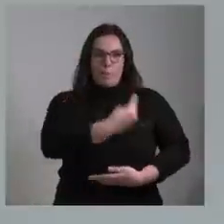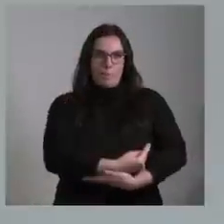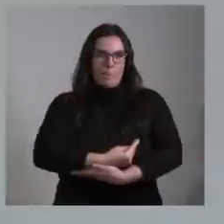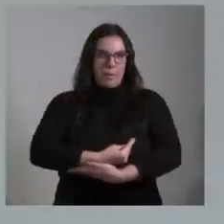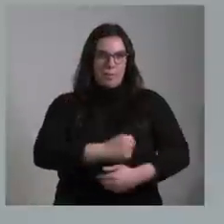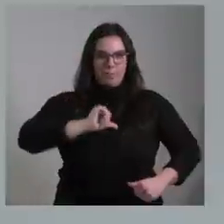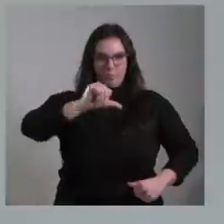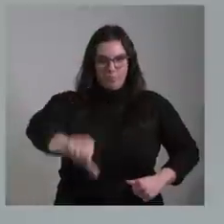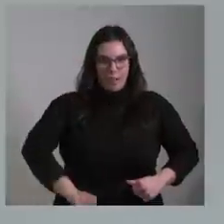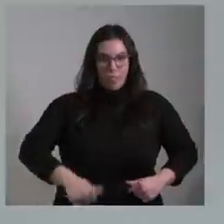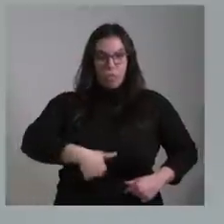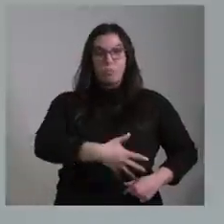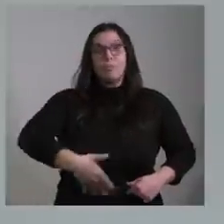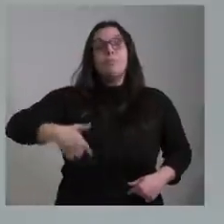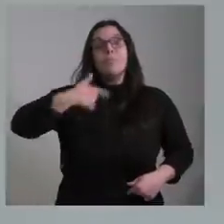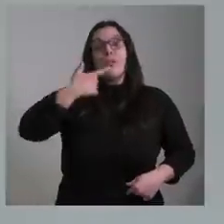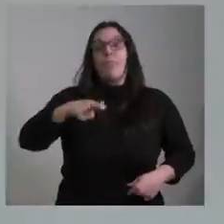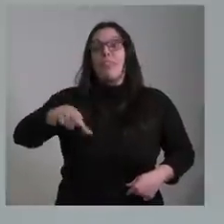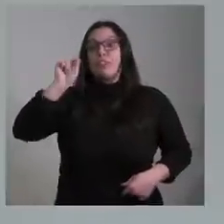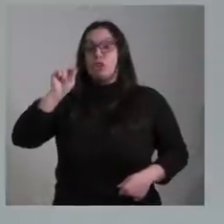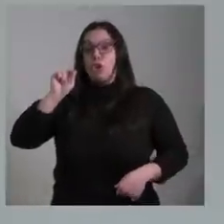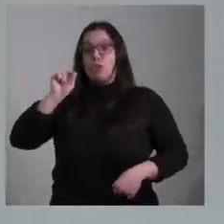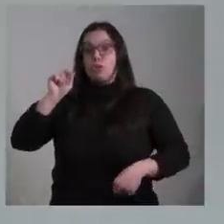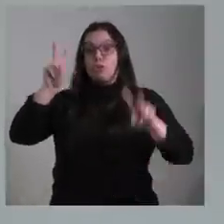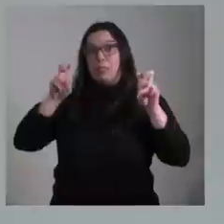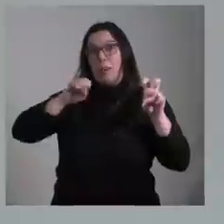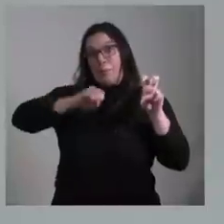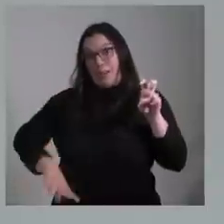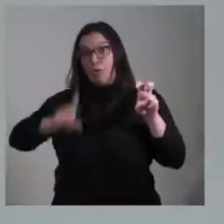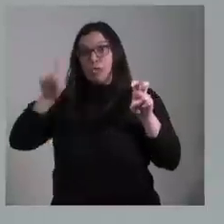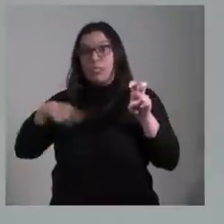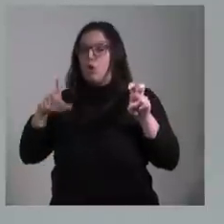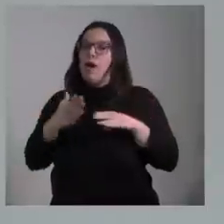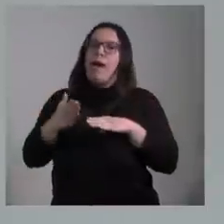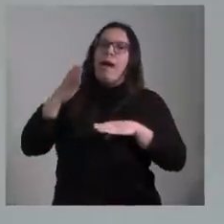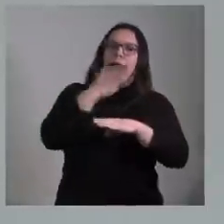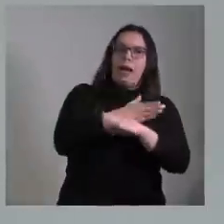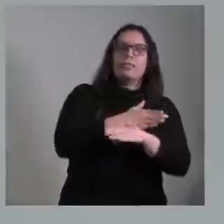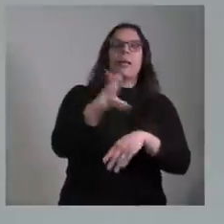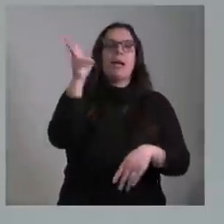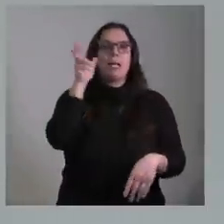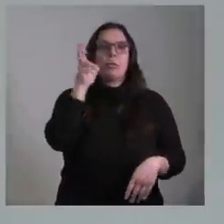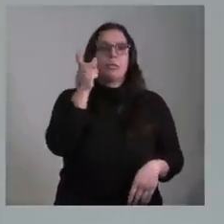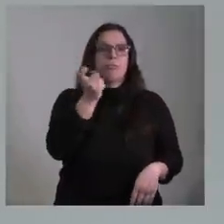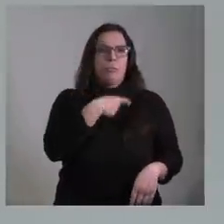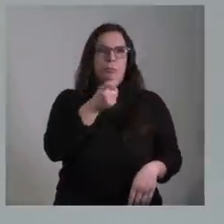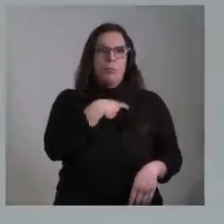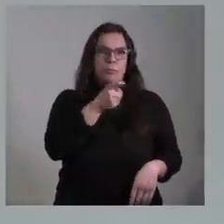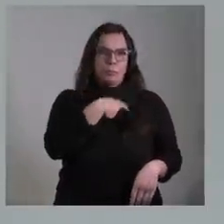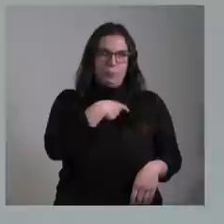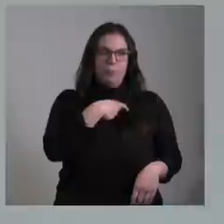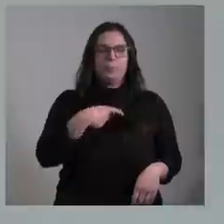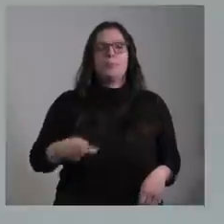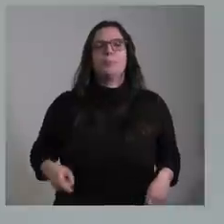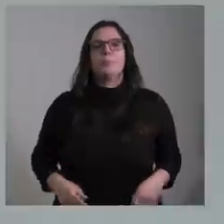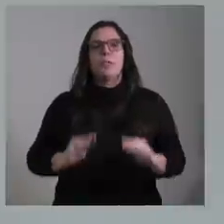y casi antes de tomar cualquier decisión sobre el desarrollo del embarazo Pues que puedan antes escuchar el latido de